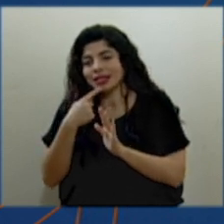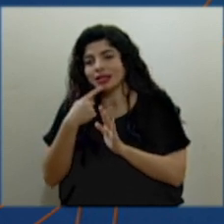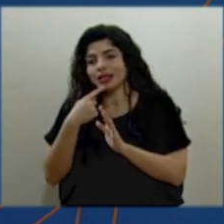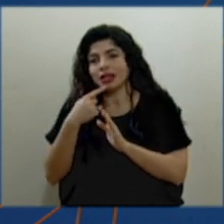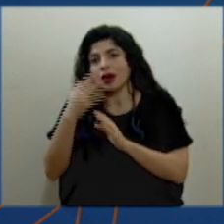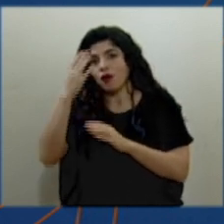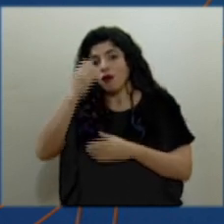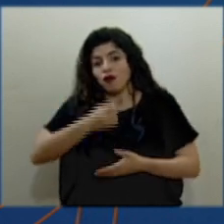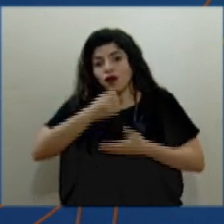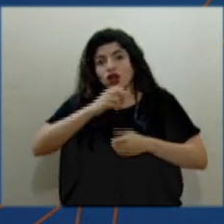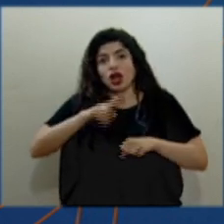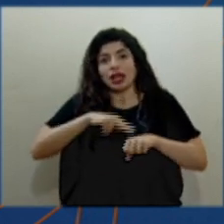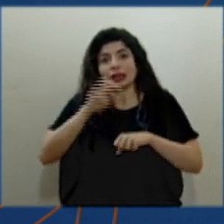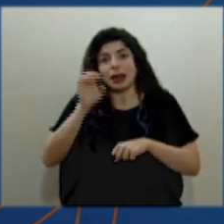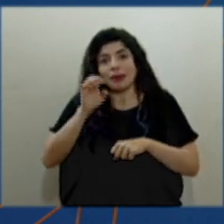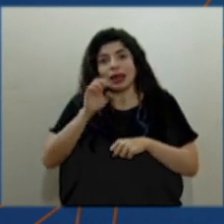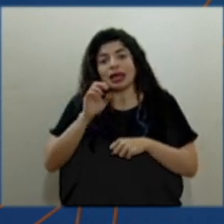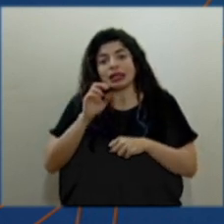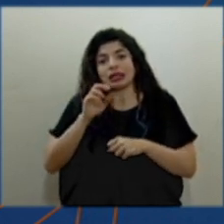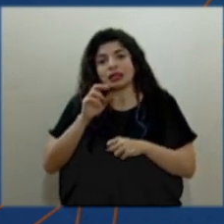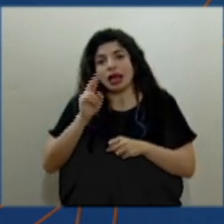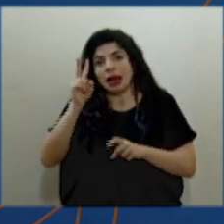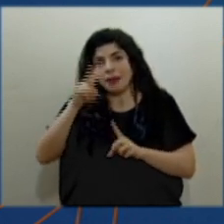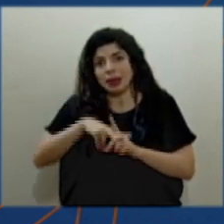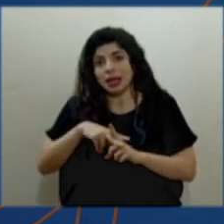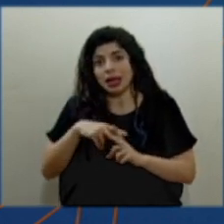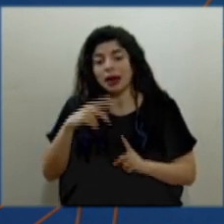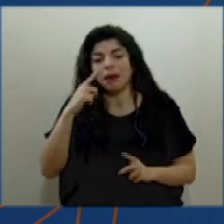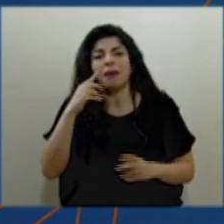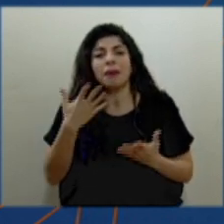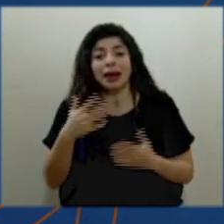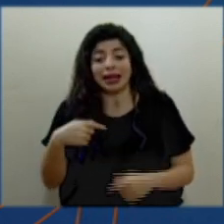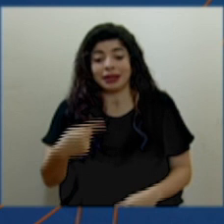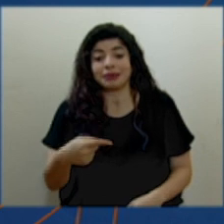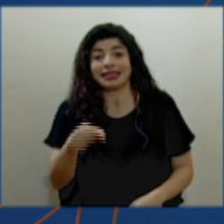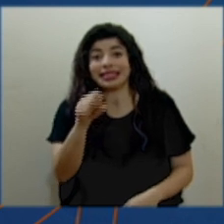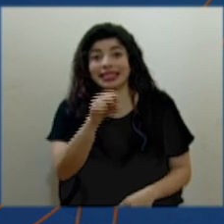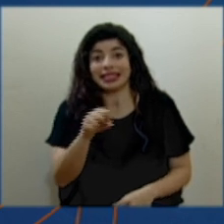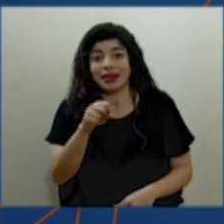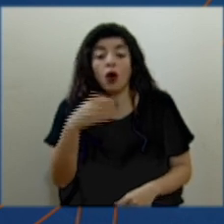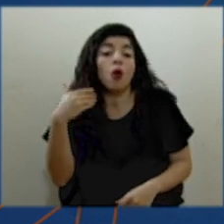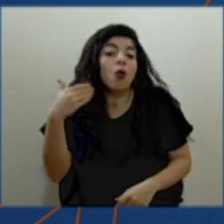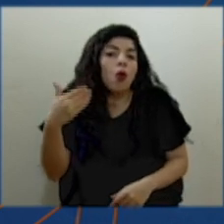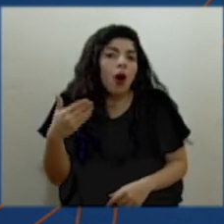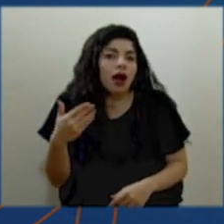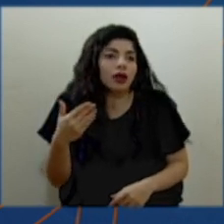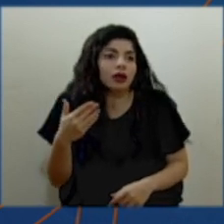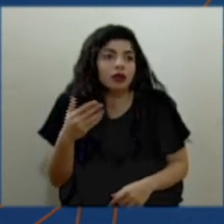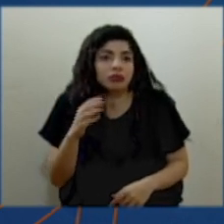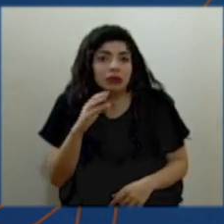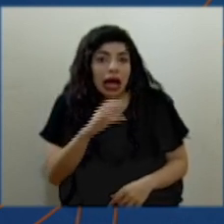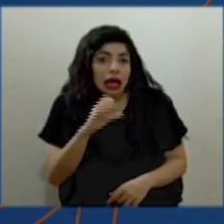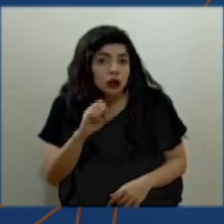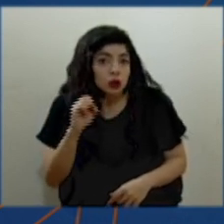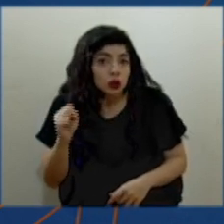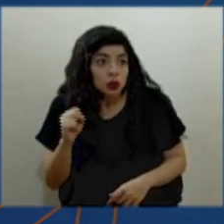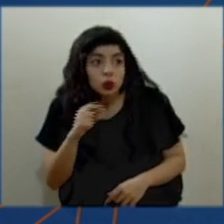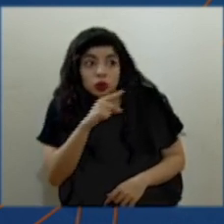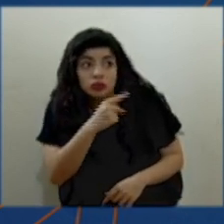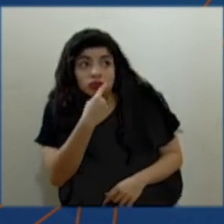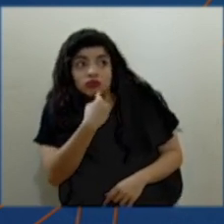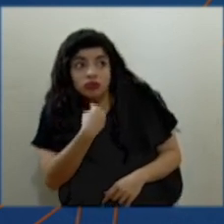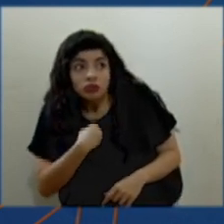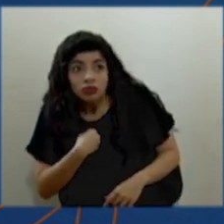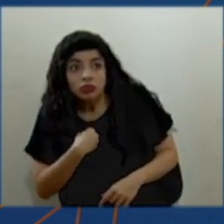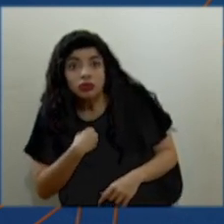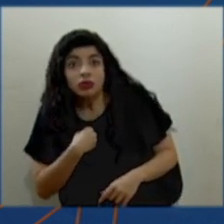opera desde el Fondo Nacional de Emergencia para que a partir de este sábado o cuando la Caja del Seguro Social lo